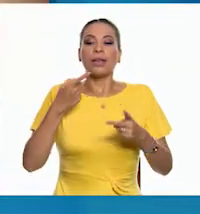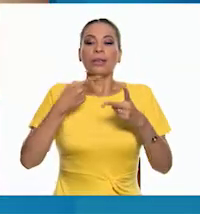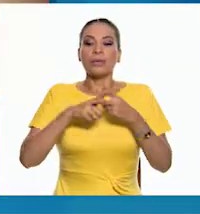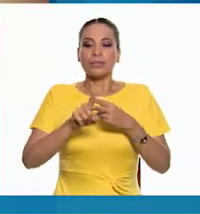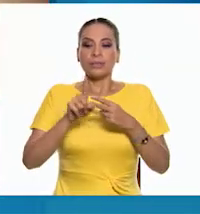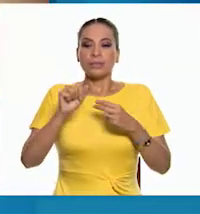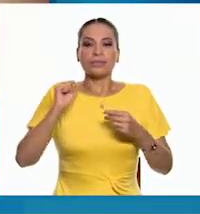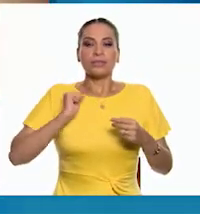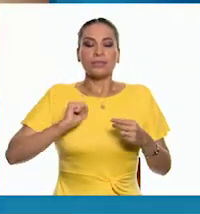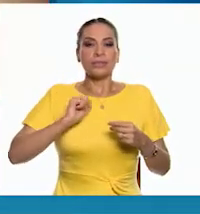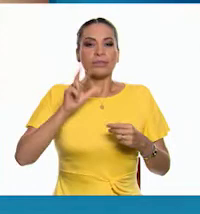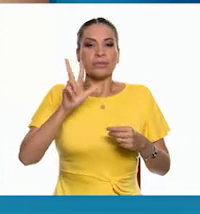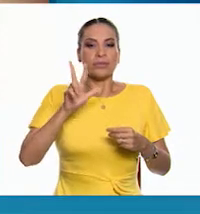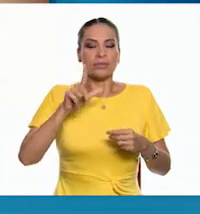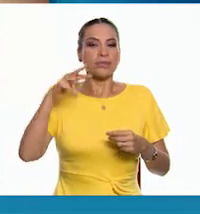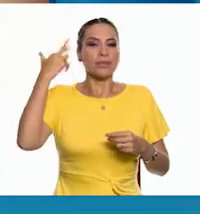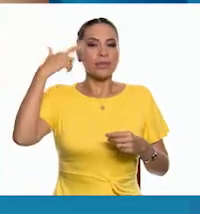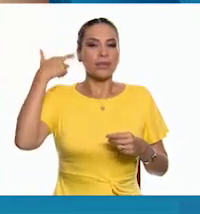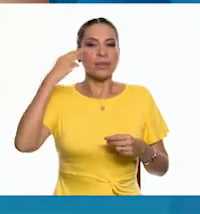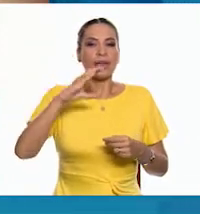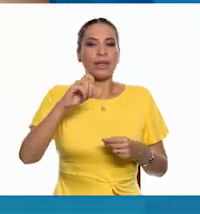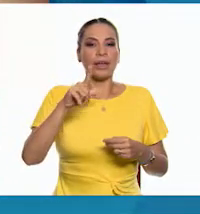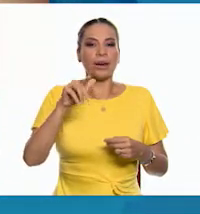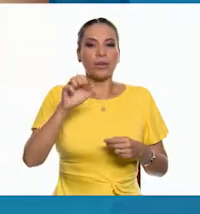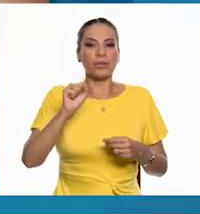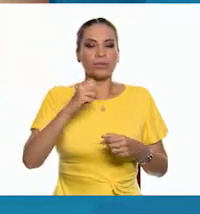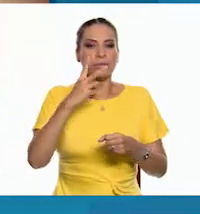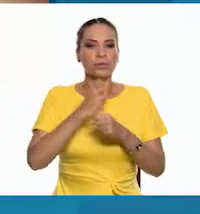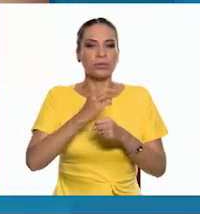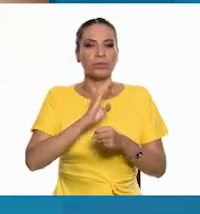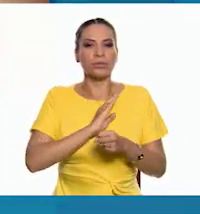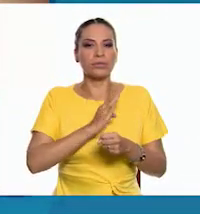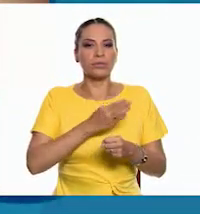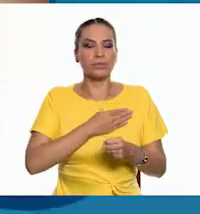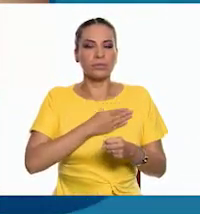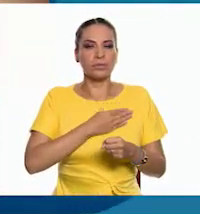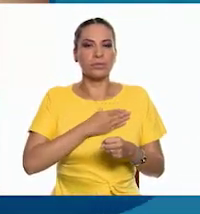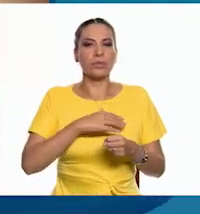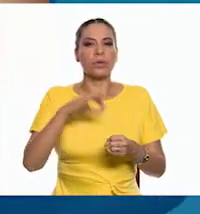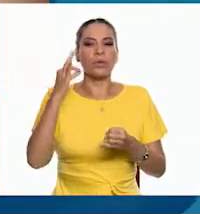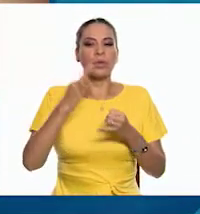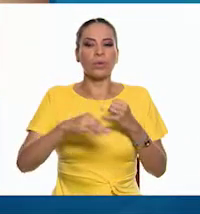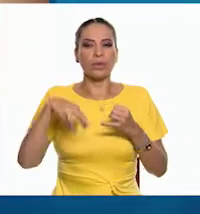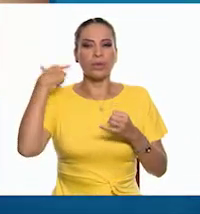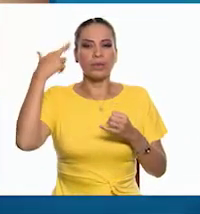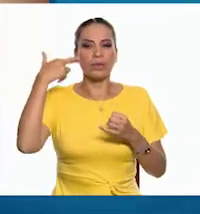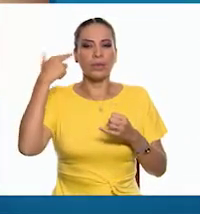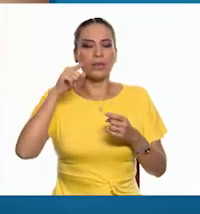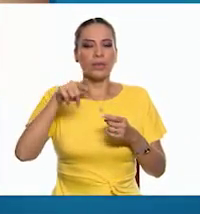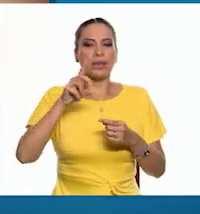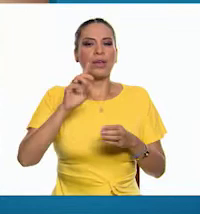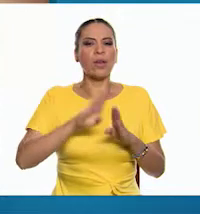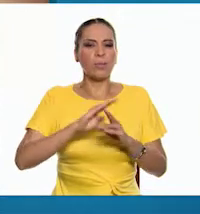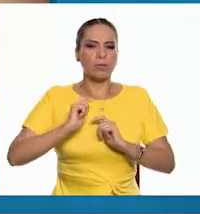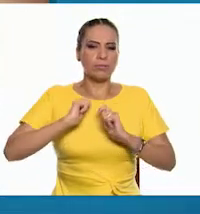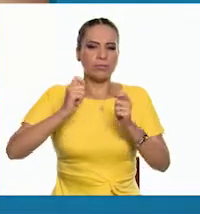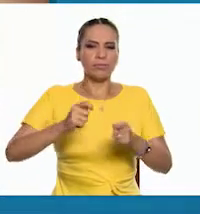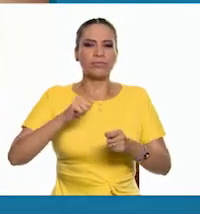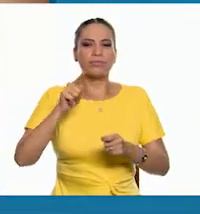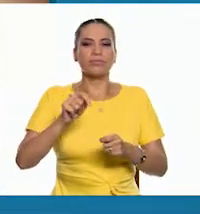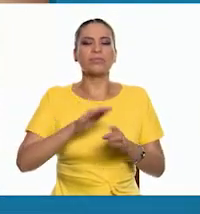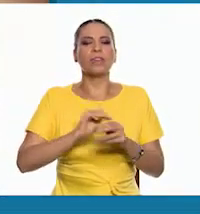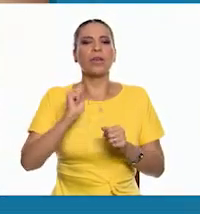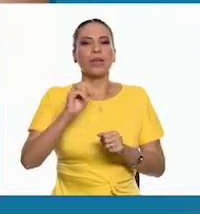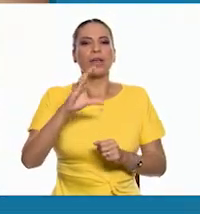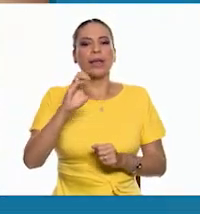siglo XVIII, el rey Carlos II de España, último rey de la dinastía de los Austria, conocido como